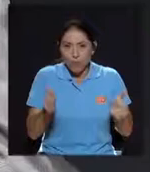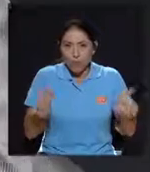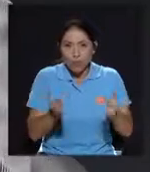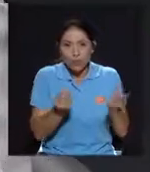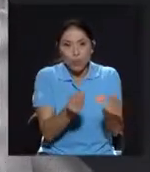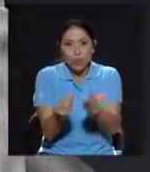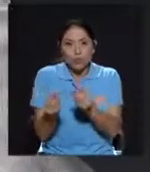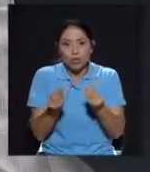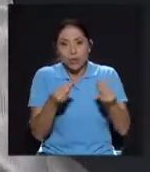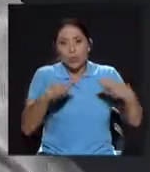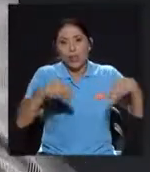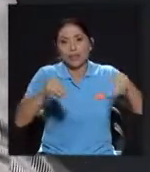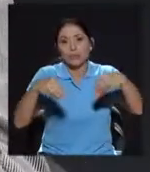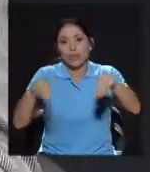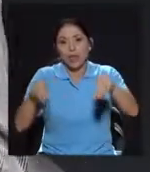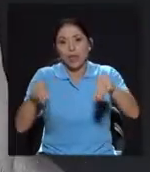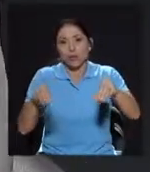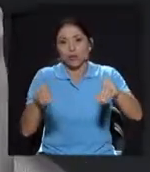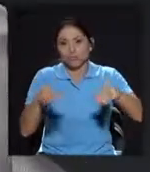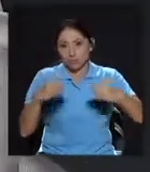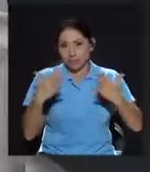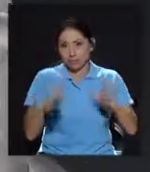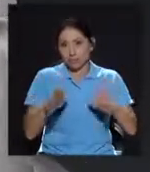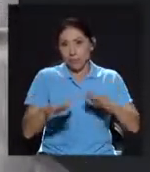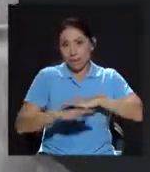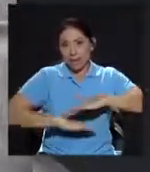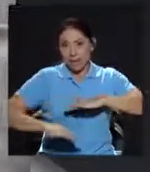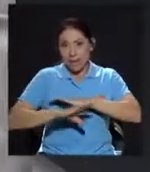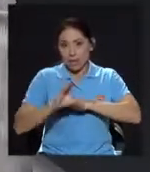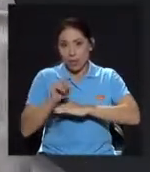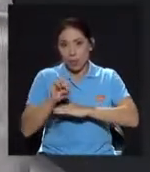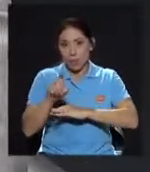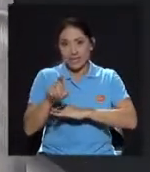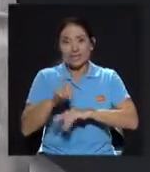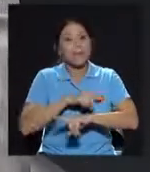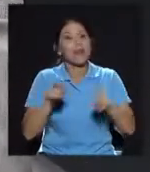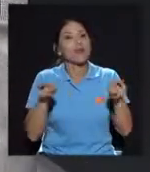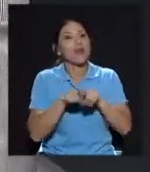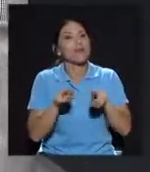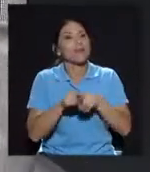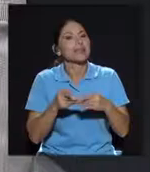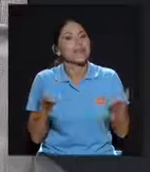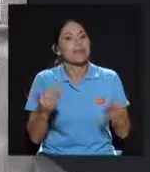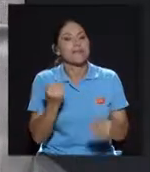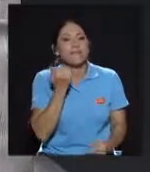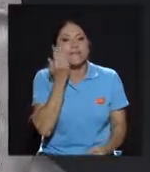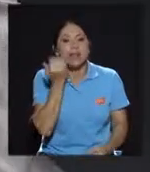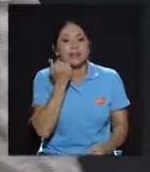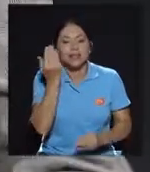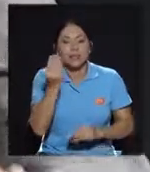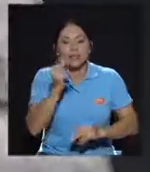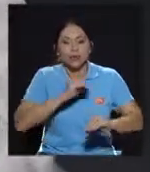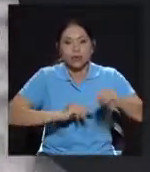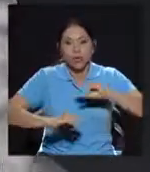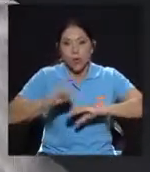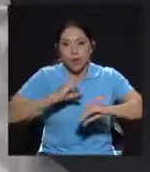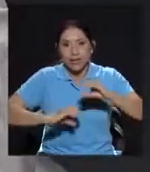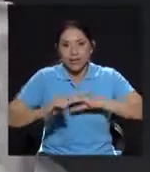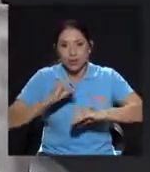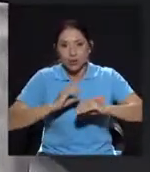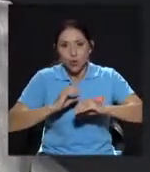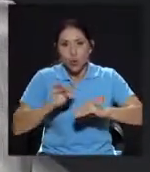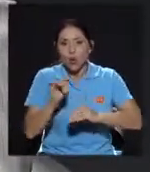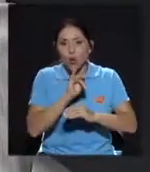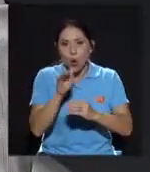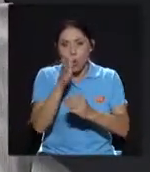como un pilar en comex pero además la facilitación de comercio como el eje de la actividad del